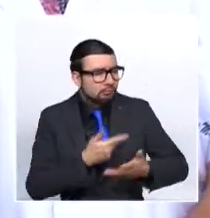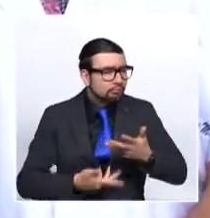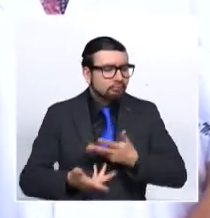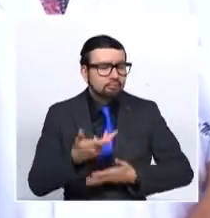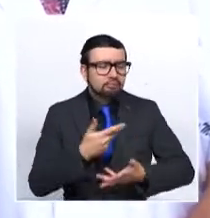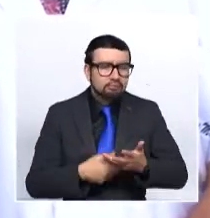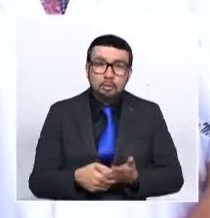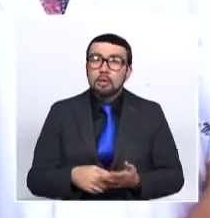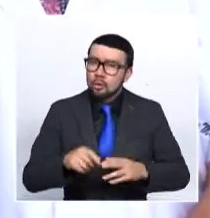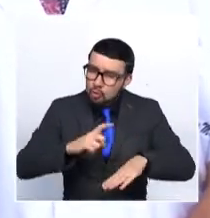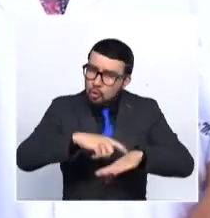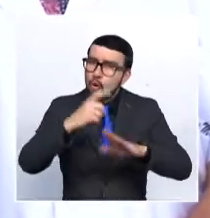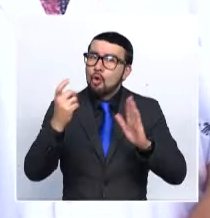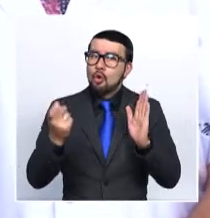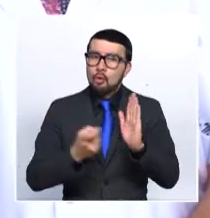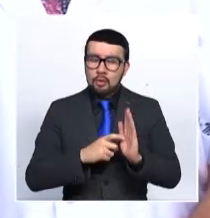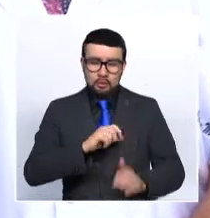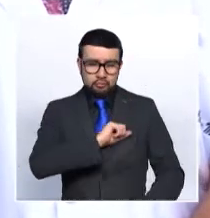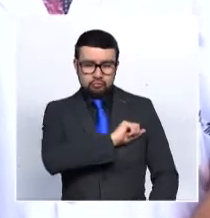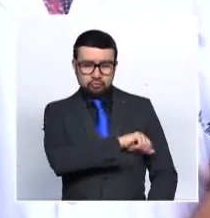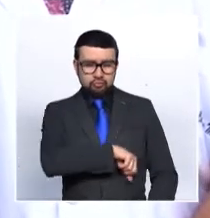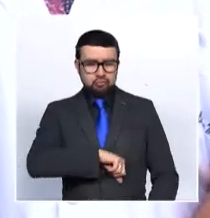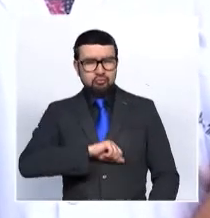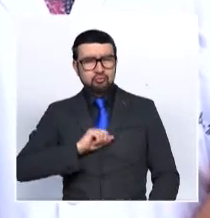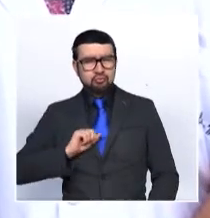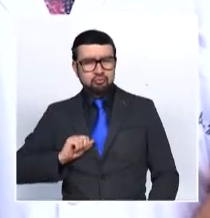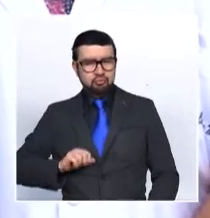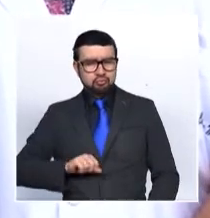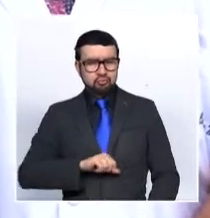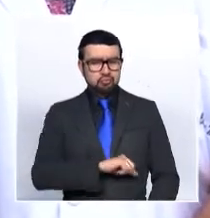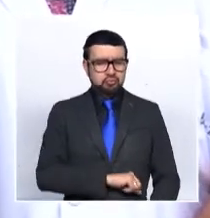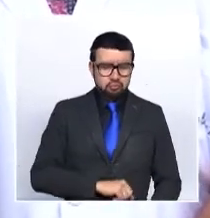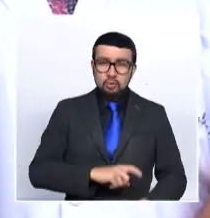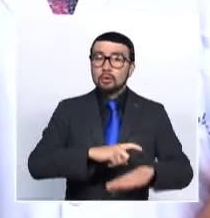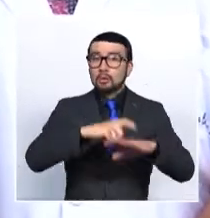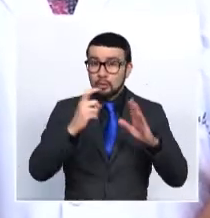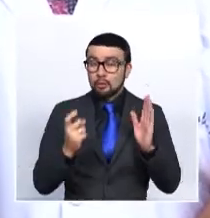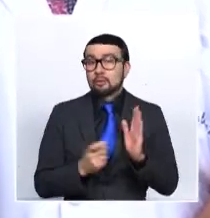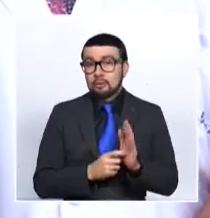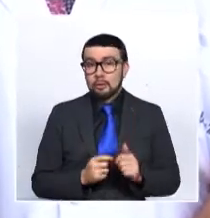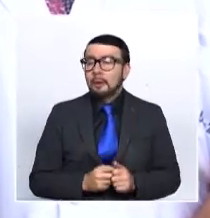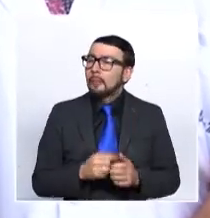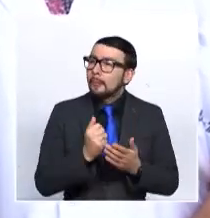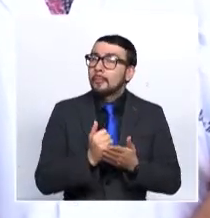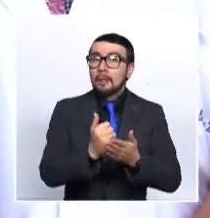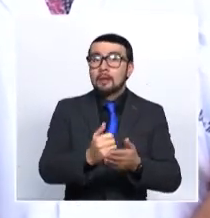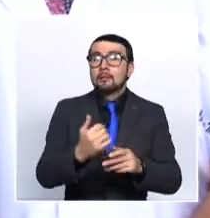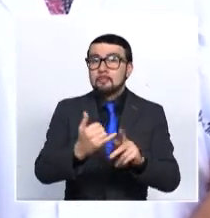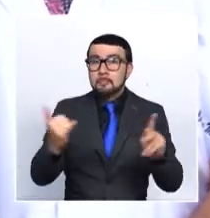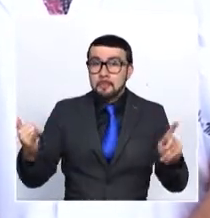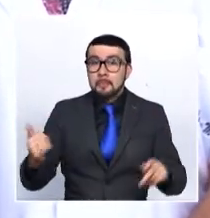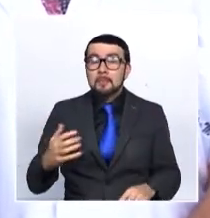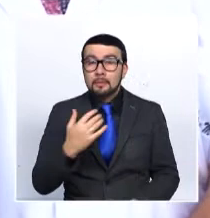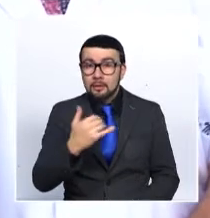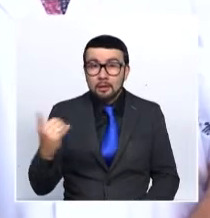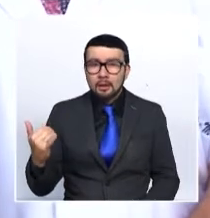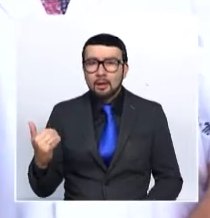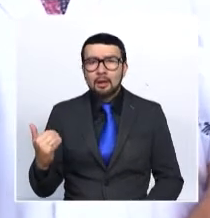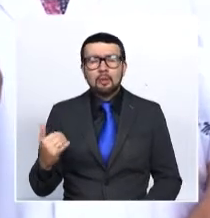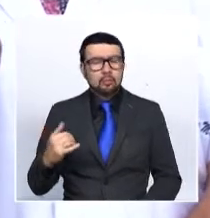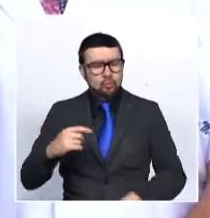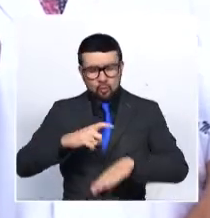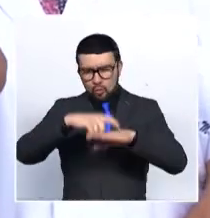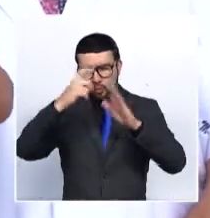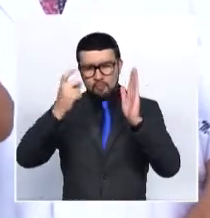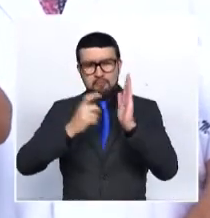y replantear la forma de hacer un barrido ecográfico y darle la oportunidad a todos los pacientes de poderse hacer un rastreo,